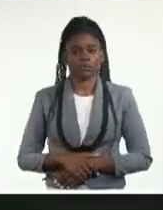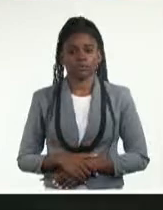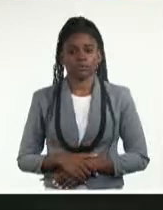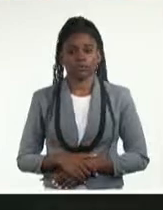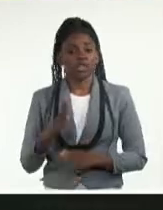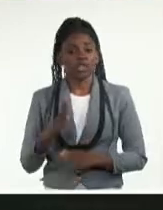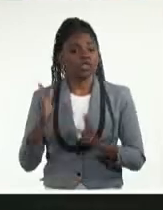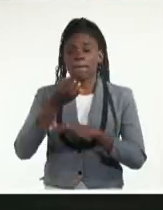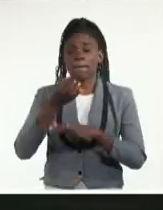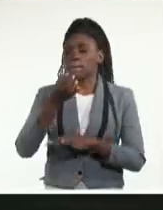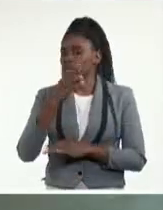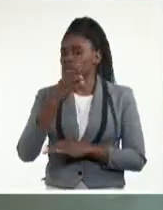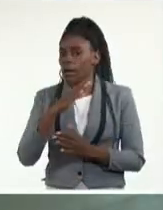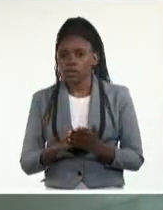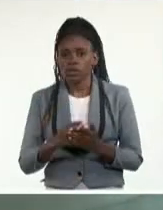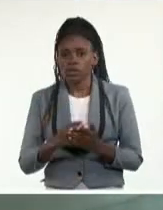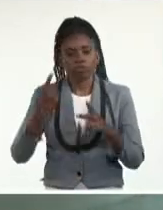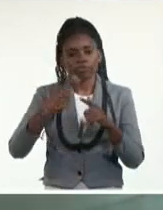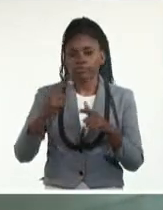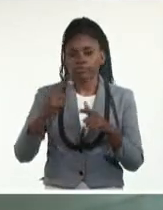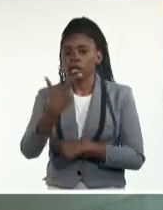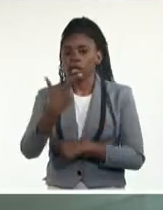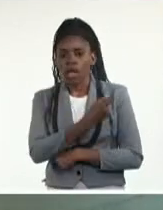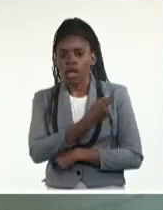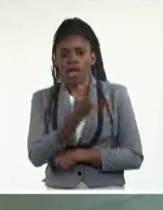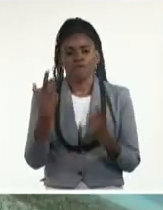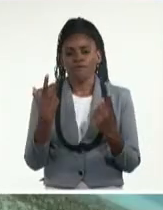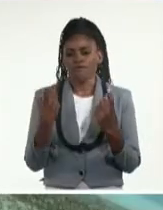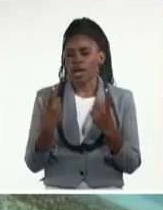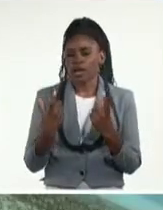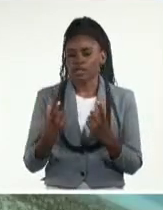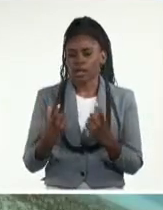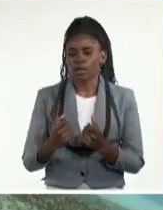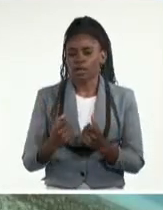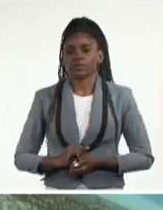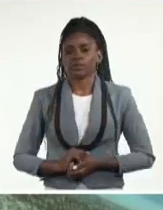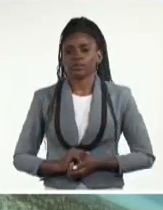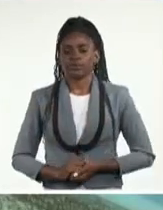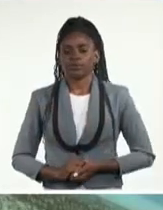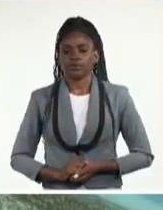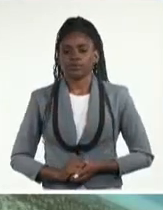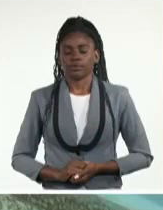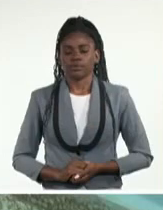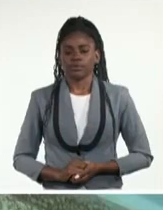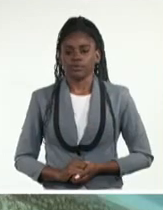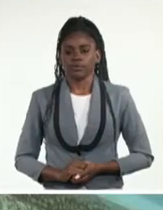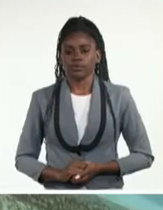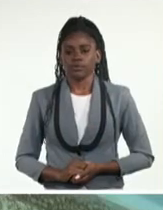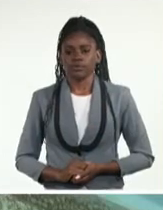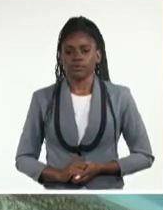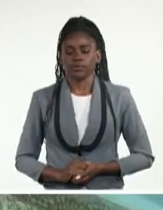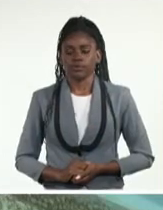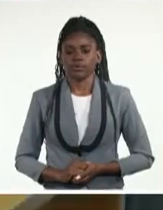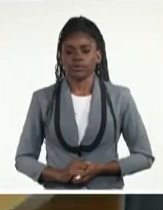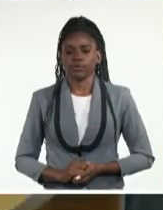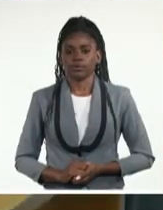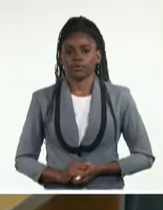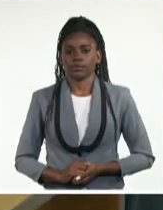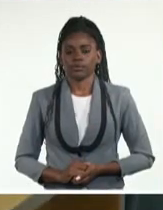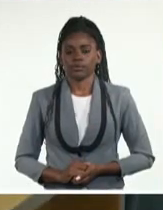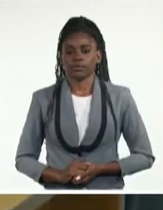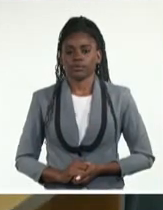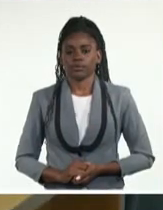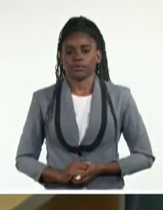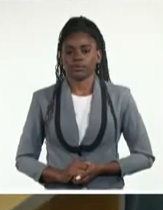de medicamentos e insumos y también de recursos humanos fluctuantes en el sector de la salud pública. Pues año